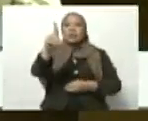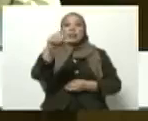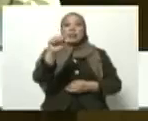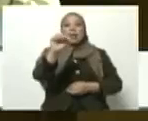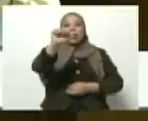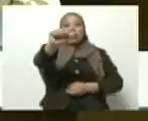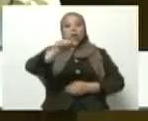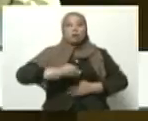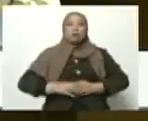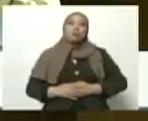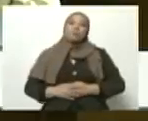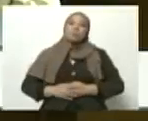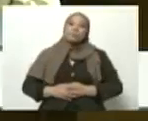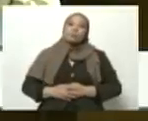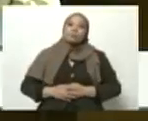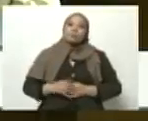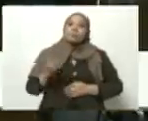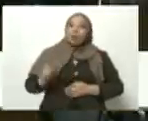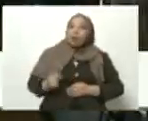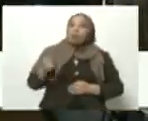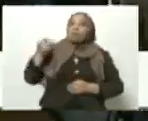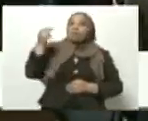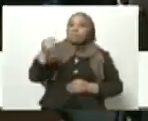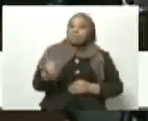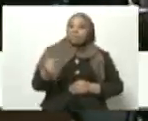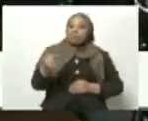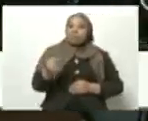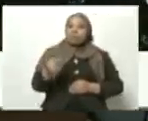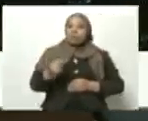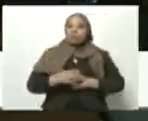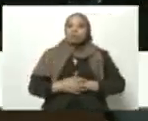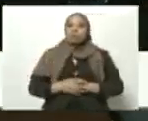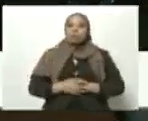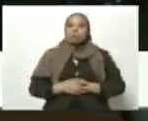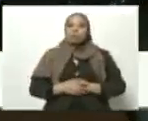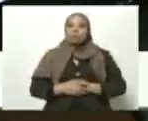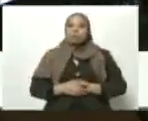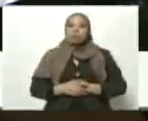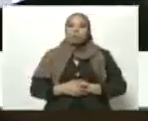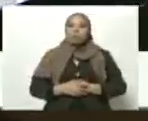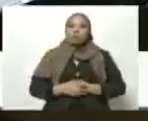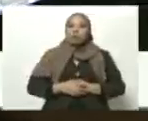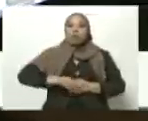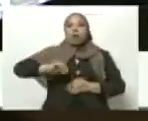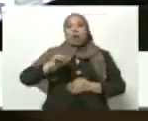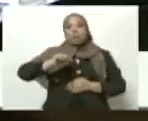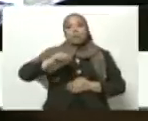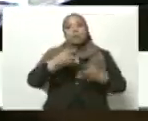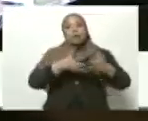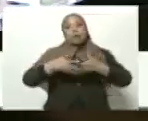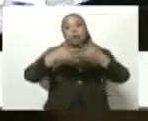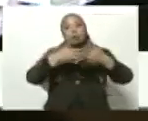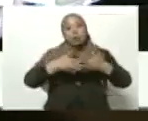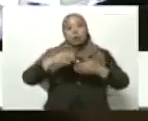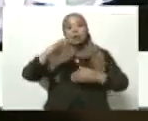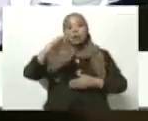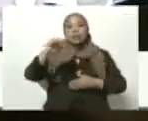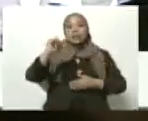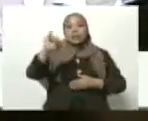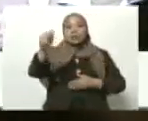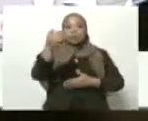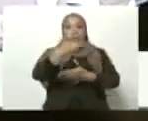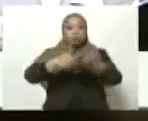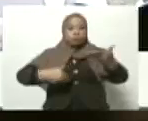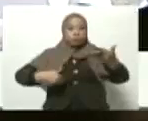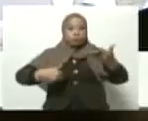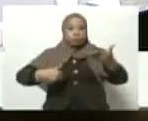también fue pospuesto. La CIA, como digo, todos los informes de la CIA era por ahí no